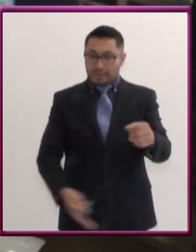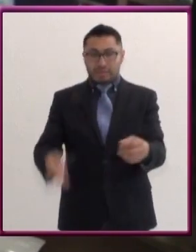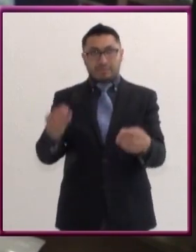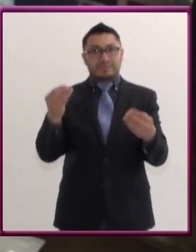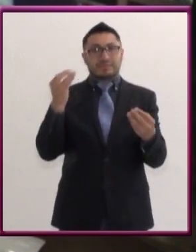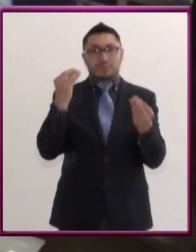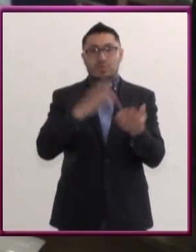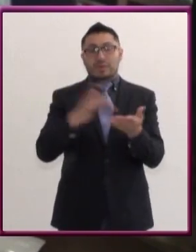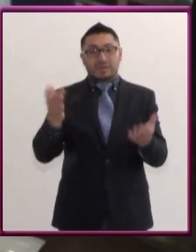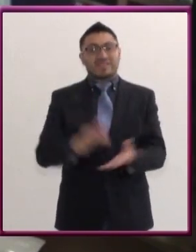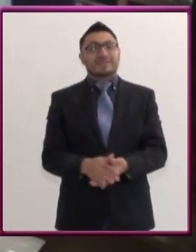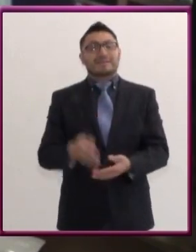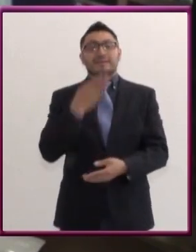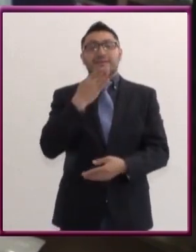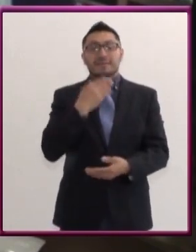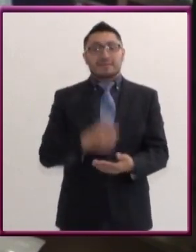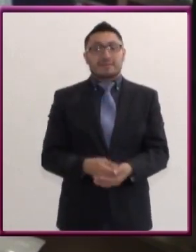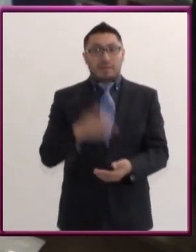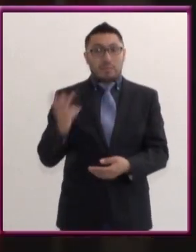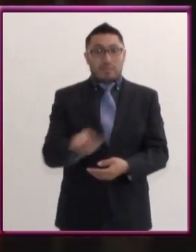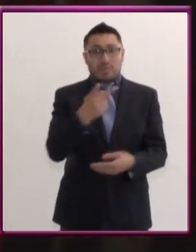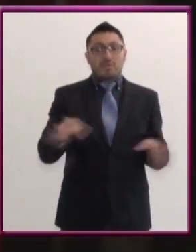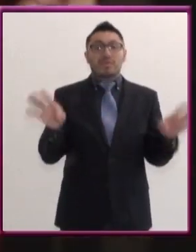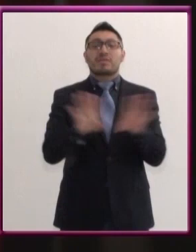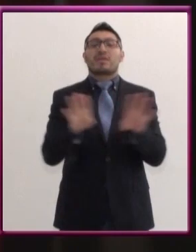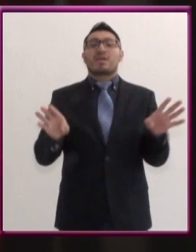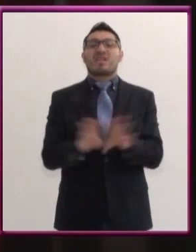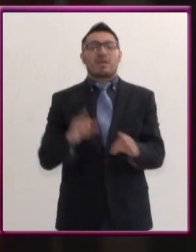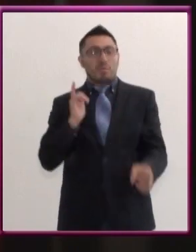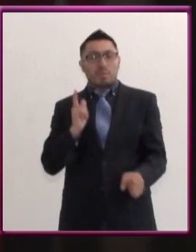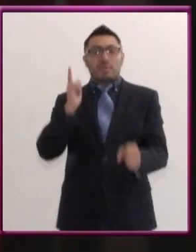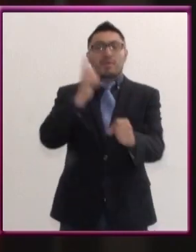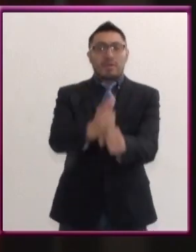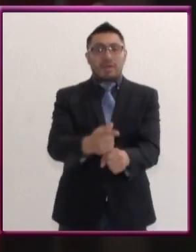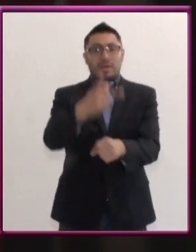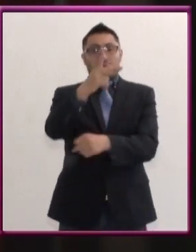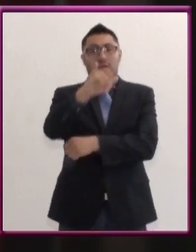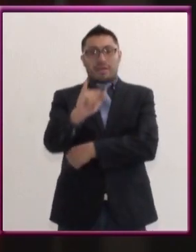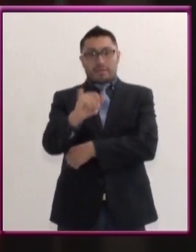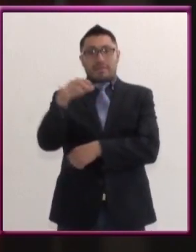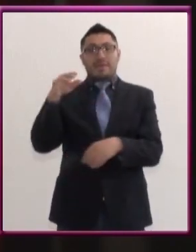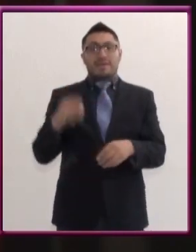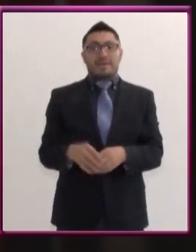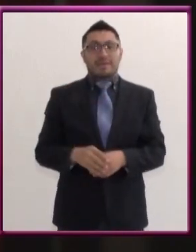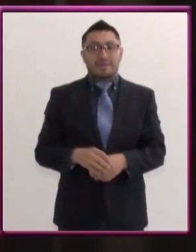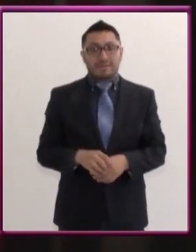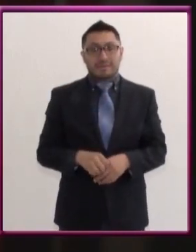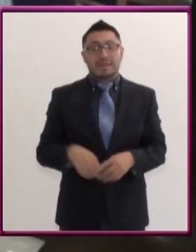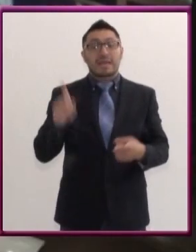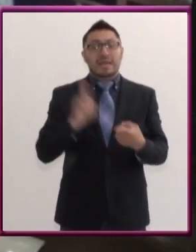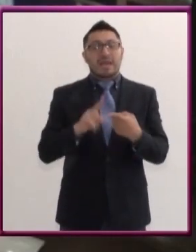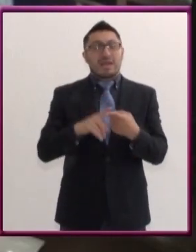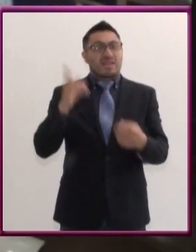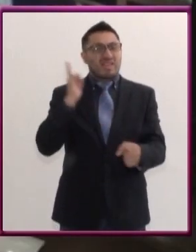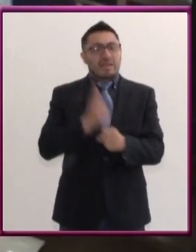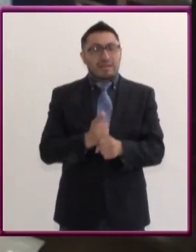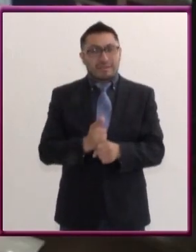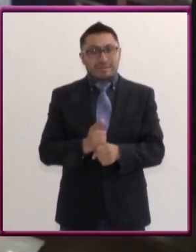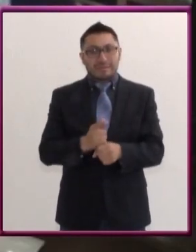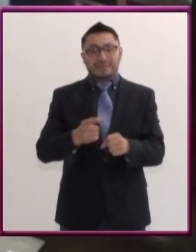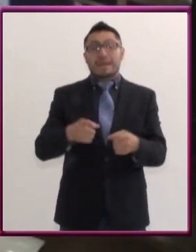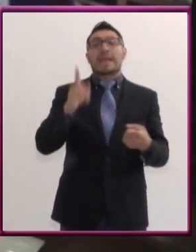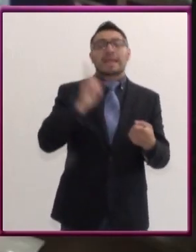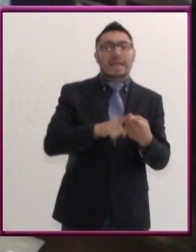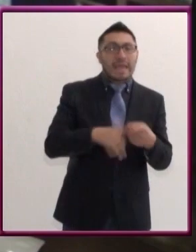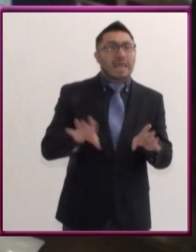tardes. Bien, muchas gracias. Muy bien. Mi primera pregunta es, ¿cómo se descubrió el pi y quién lo hizo? Bueno,